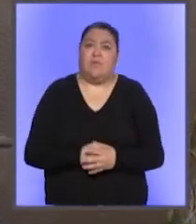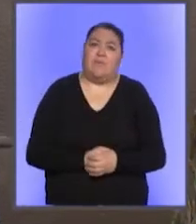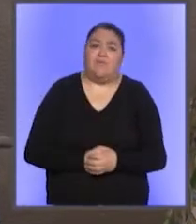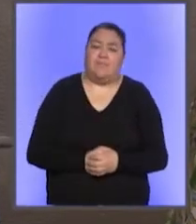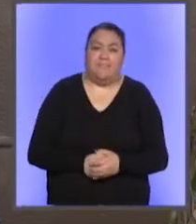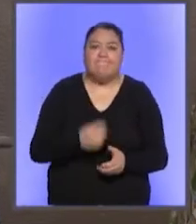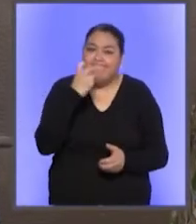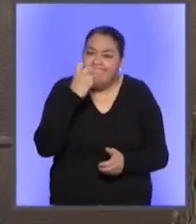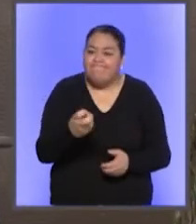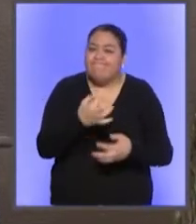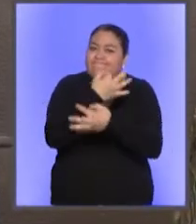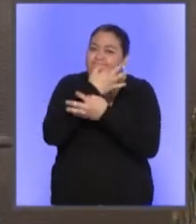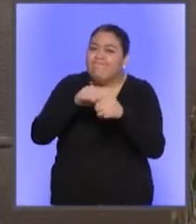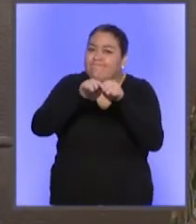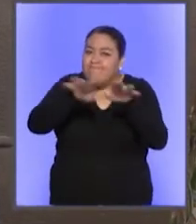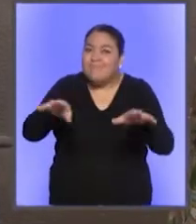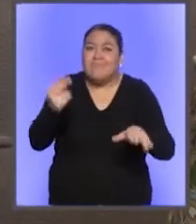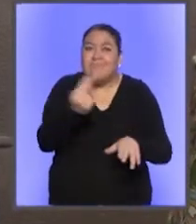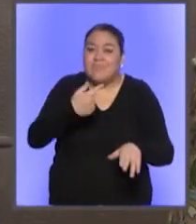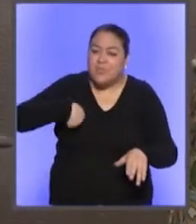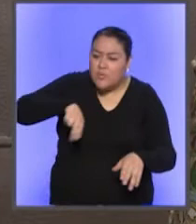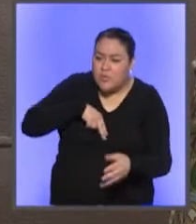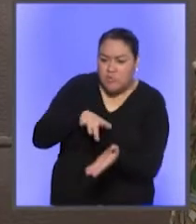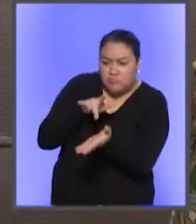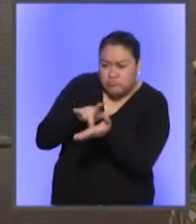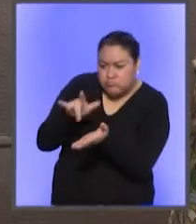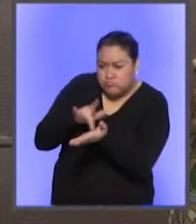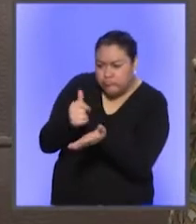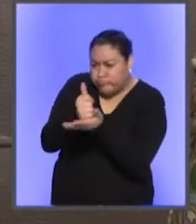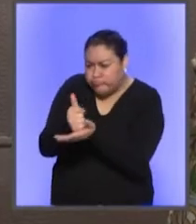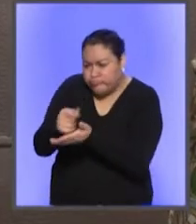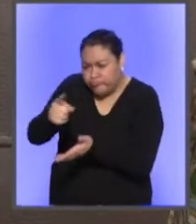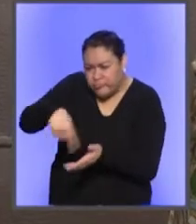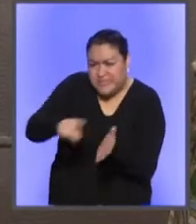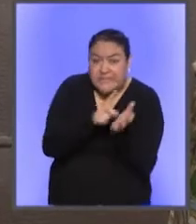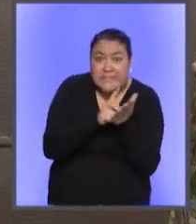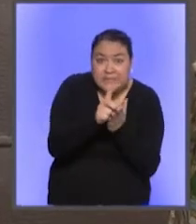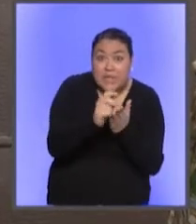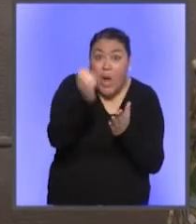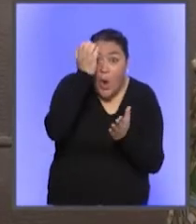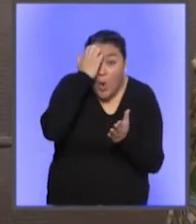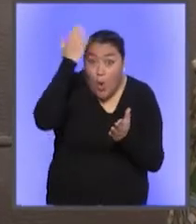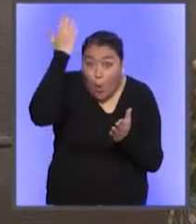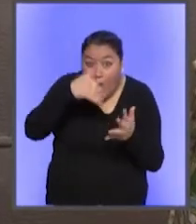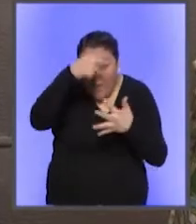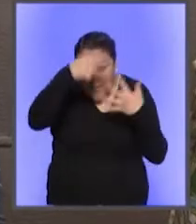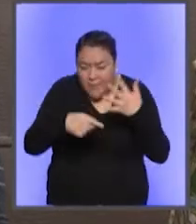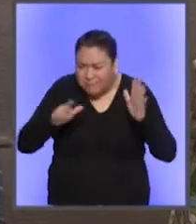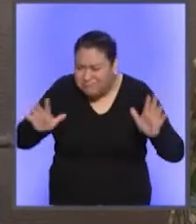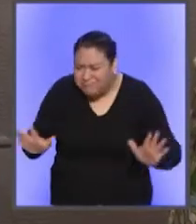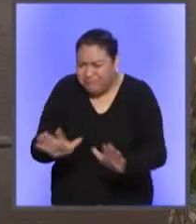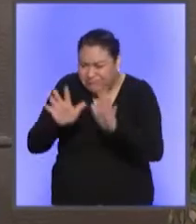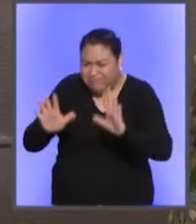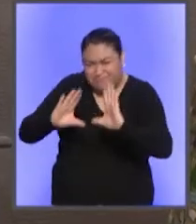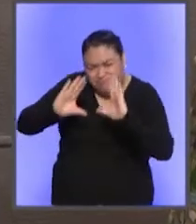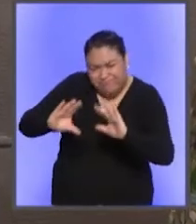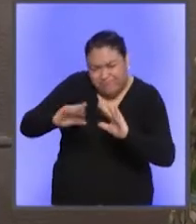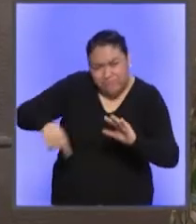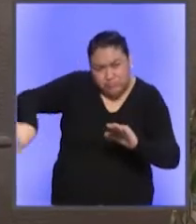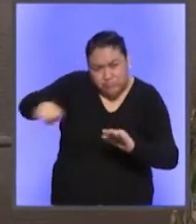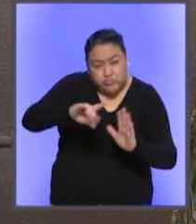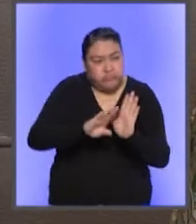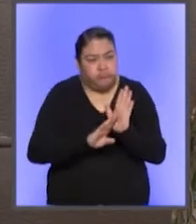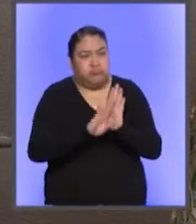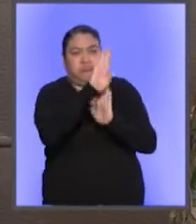que un reto muy importante es que que nosotros les apoyemos para que lo conozcan y que lo hagan y que las impulsemos